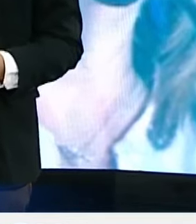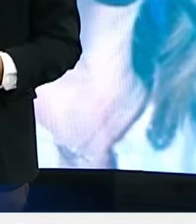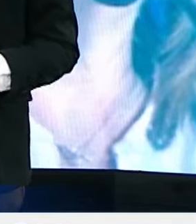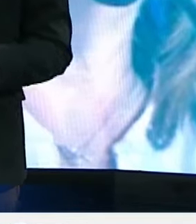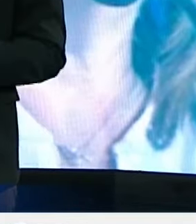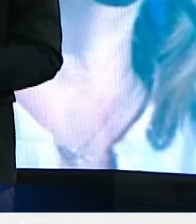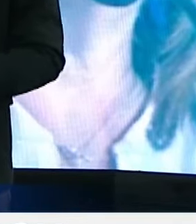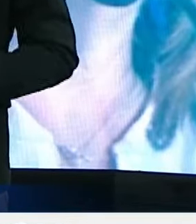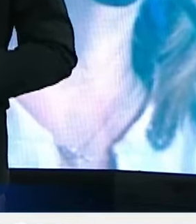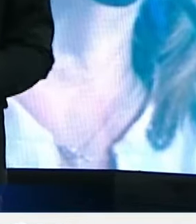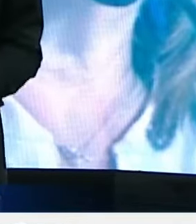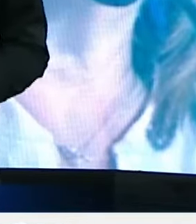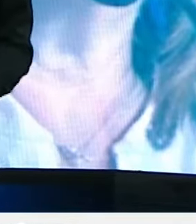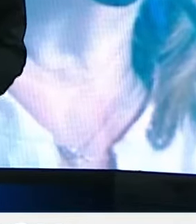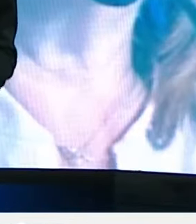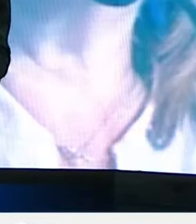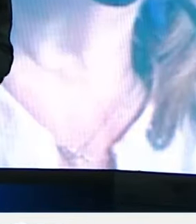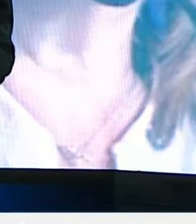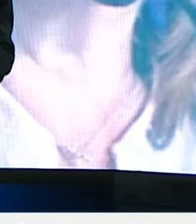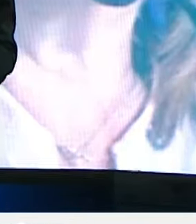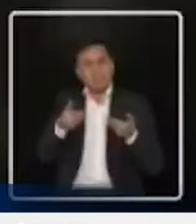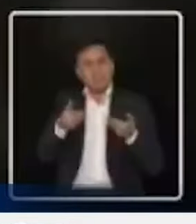le respondía a las declaraciones de Bullrich.